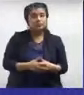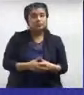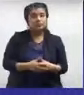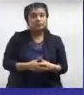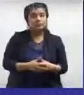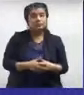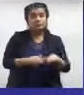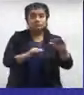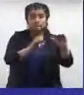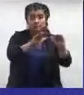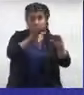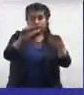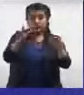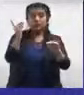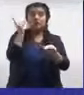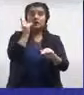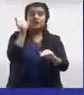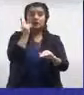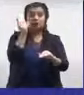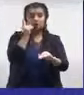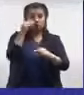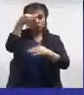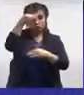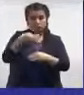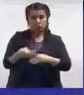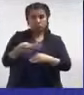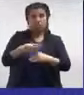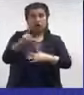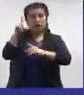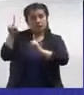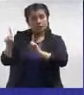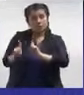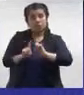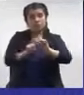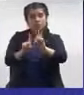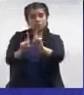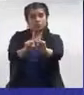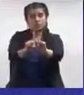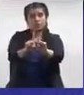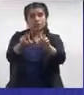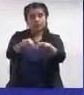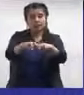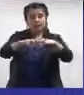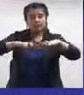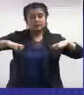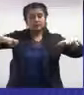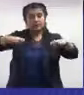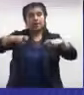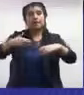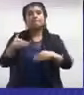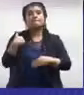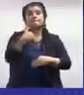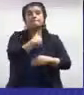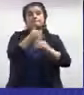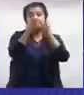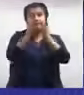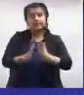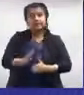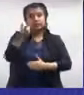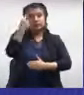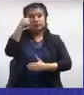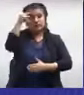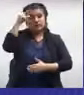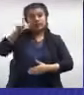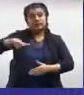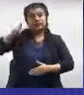Se solicita al director de protocolo acompañar en su ingreso al hemiciclo parlamentario al señor ministro de Gobernación, licenciado